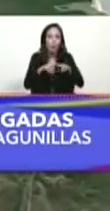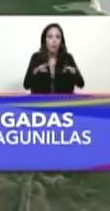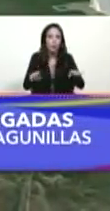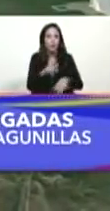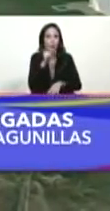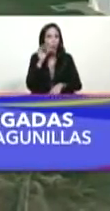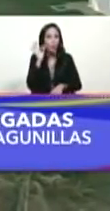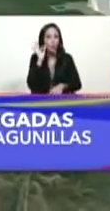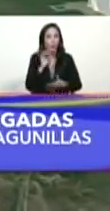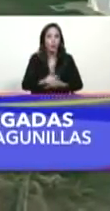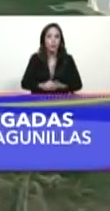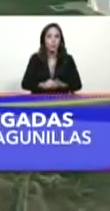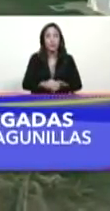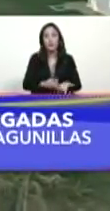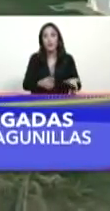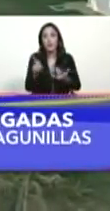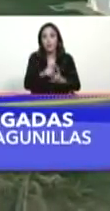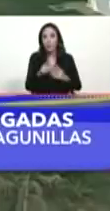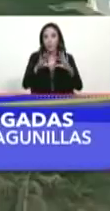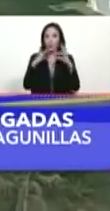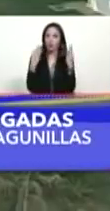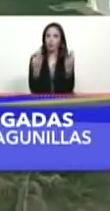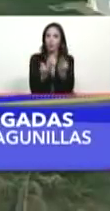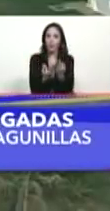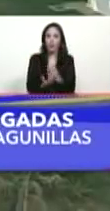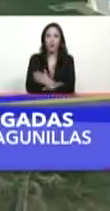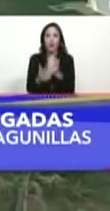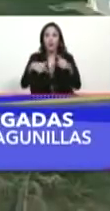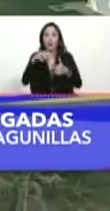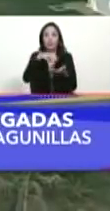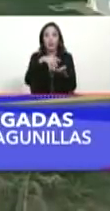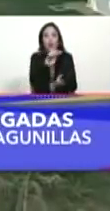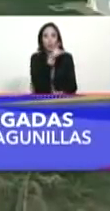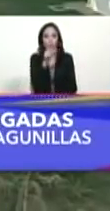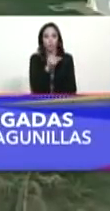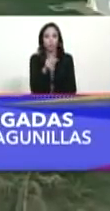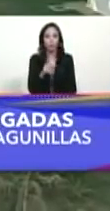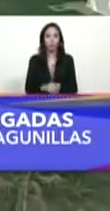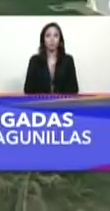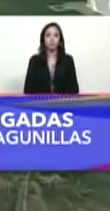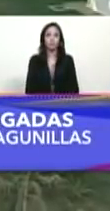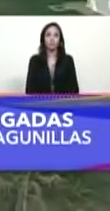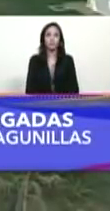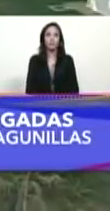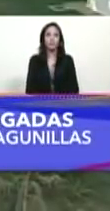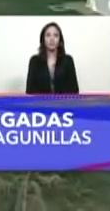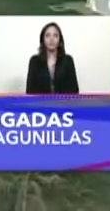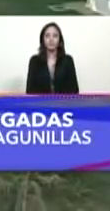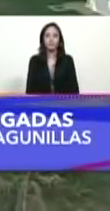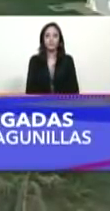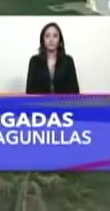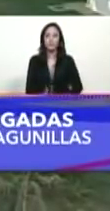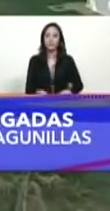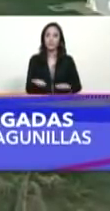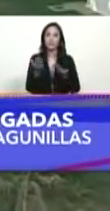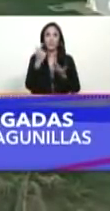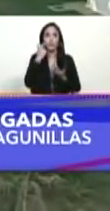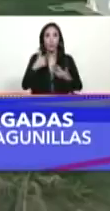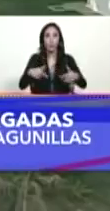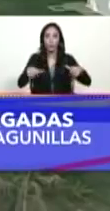estas niñas y por supuesto con la familia zuliana venezolana. Aquí estamos, camarada